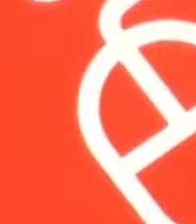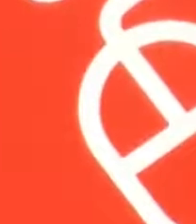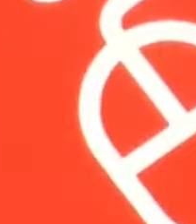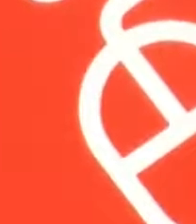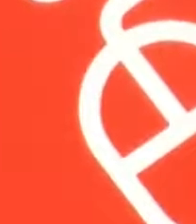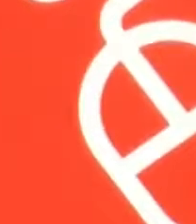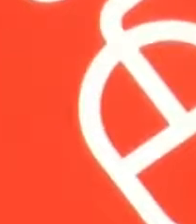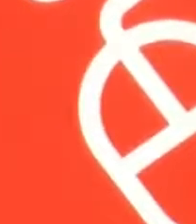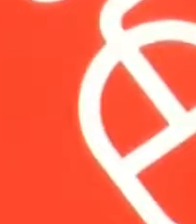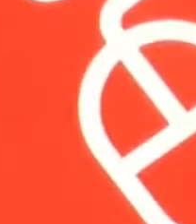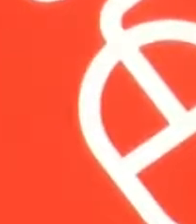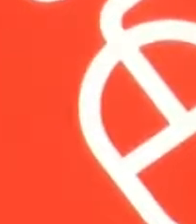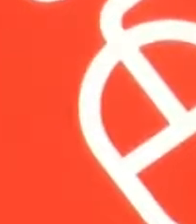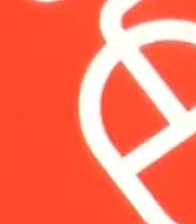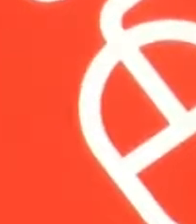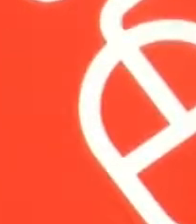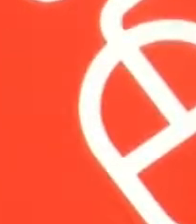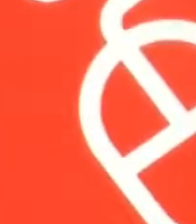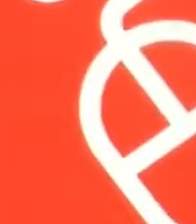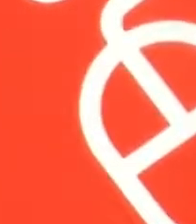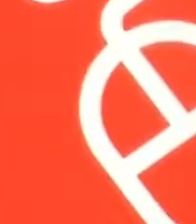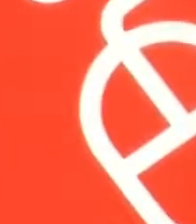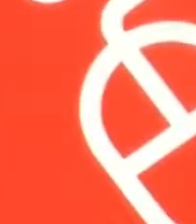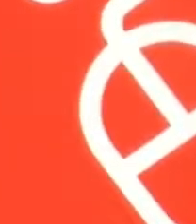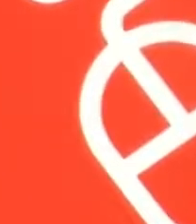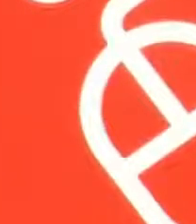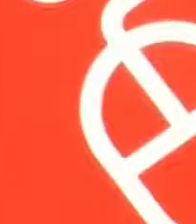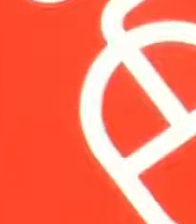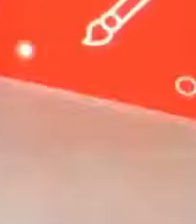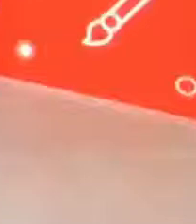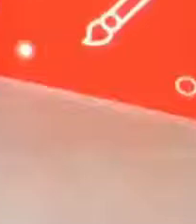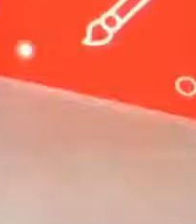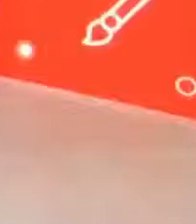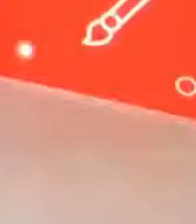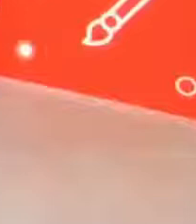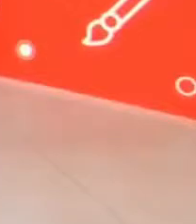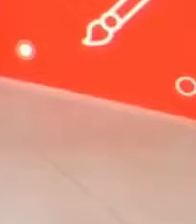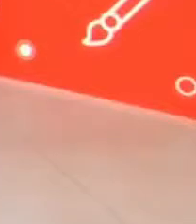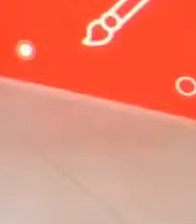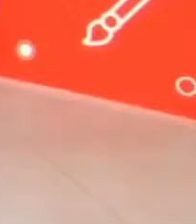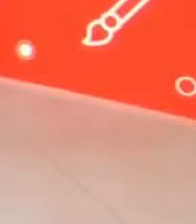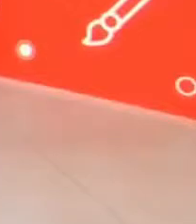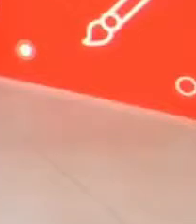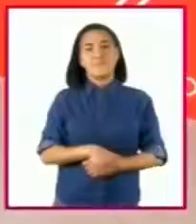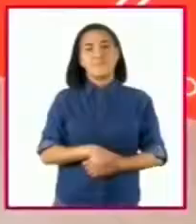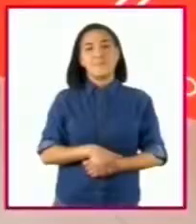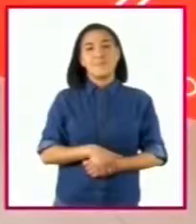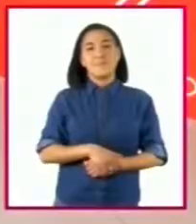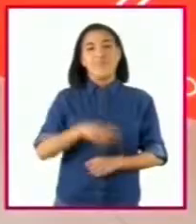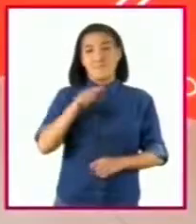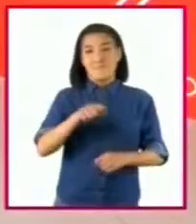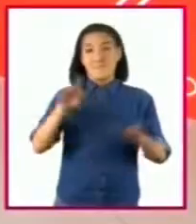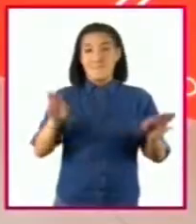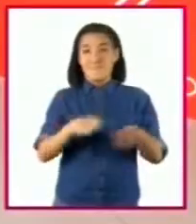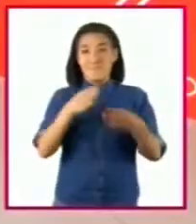ando en pretensiones de chuparme a usted. La melodía también es fácil de